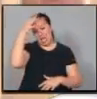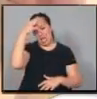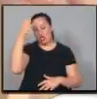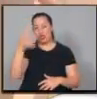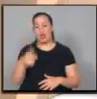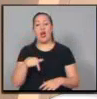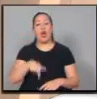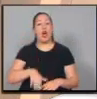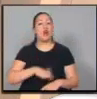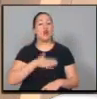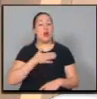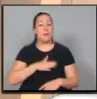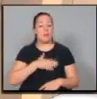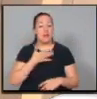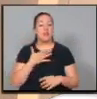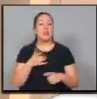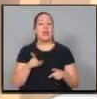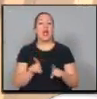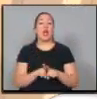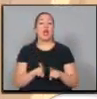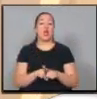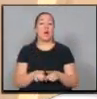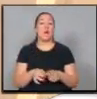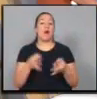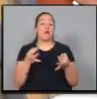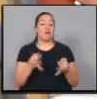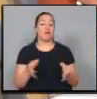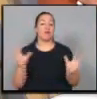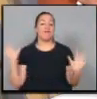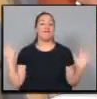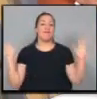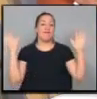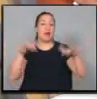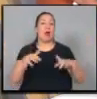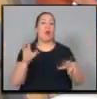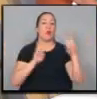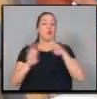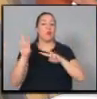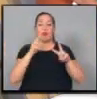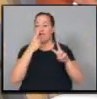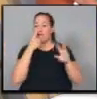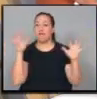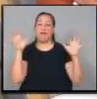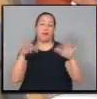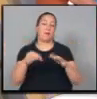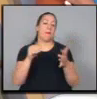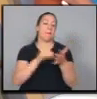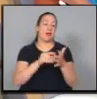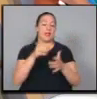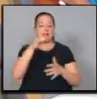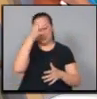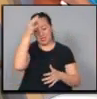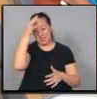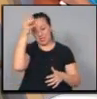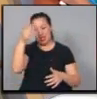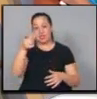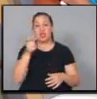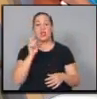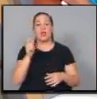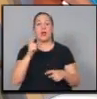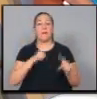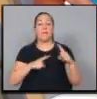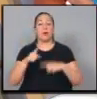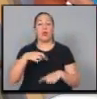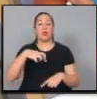este romance fortalece esa convocatoria teatral que están juntos en la obra que produce Peter Alfonso, que tampoco